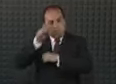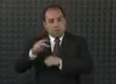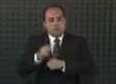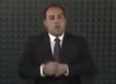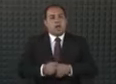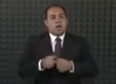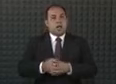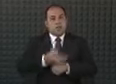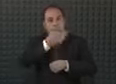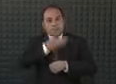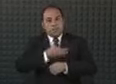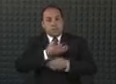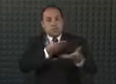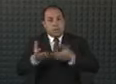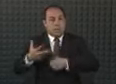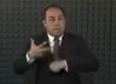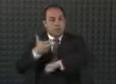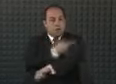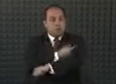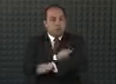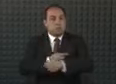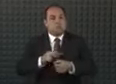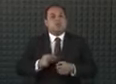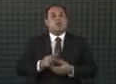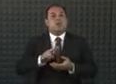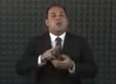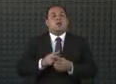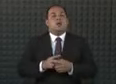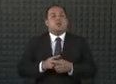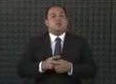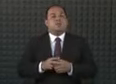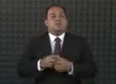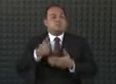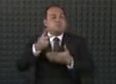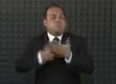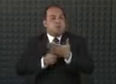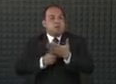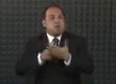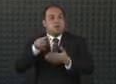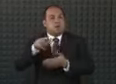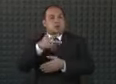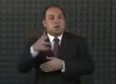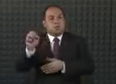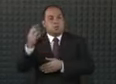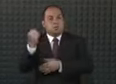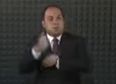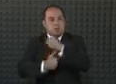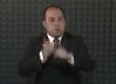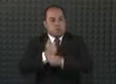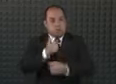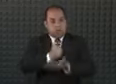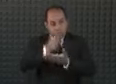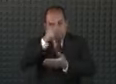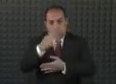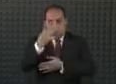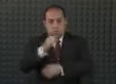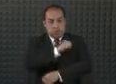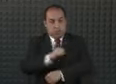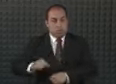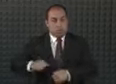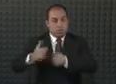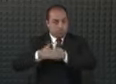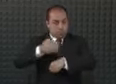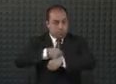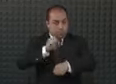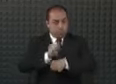llegada de las vacunas que hacen falta para completar los esquemas de 18 a 29 años en la Ciudad de México. 4 alcaldías la próxima